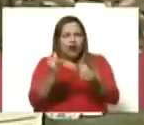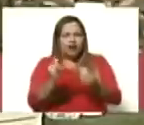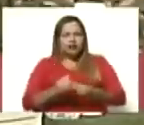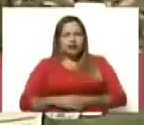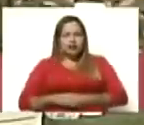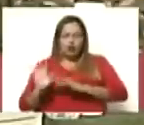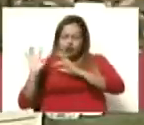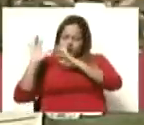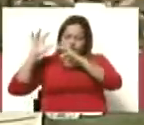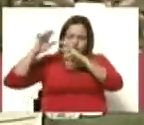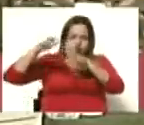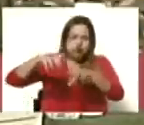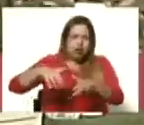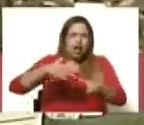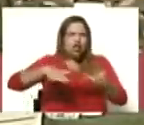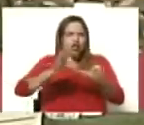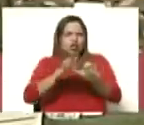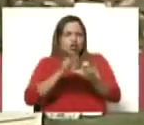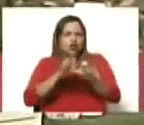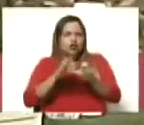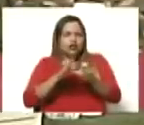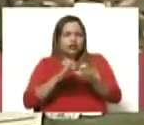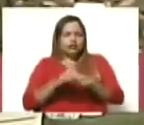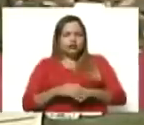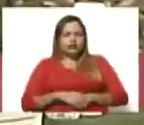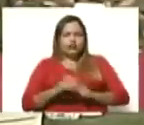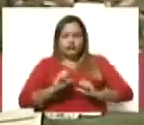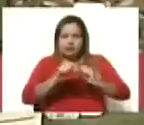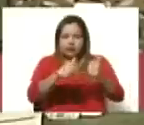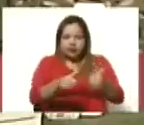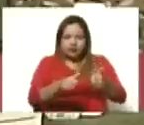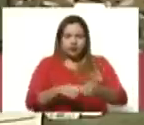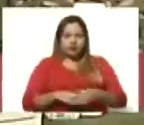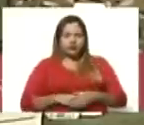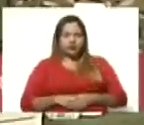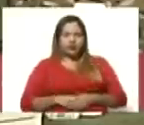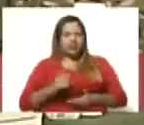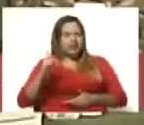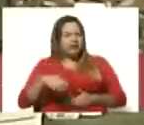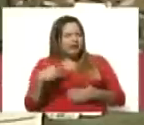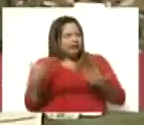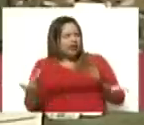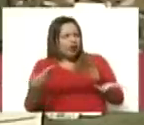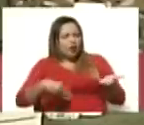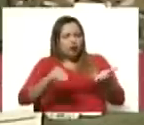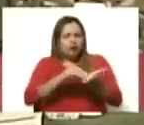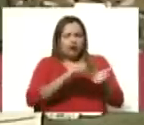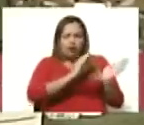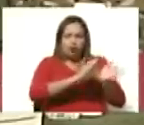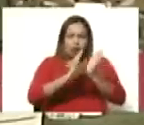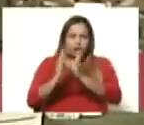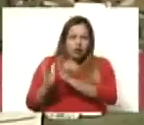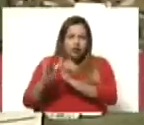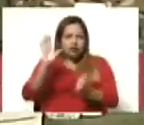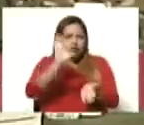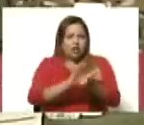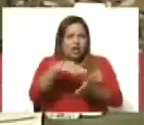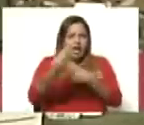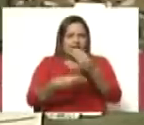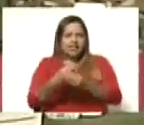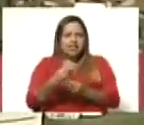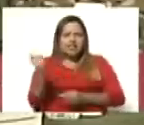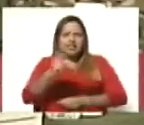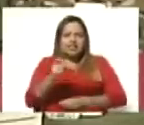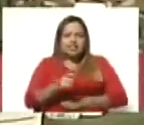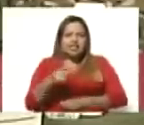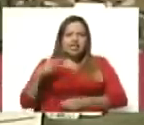ALUC, de dónde viene el ALUC y qué reorganización urbana hace falta para Las